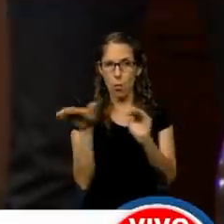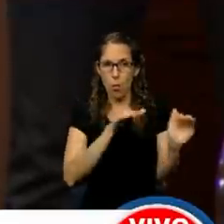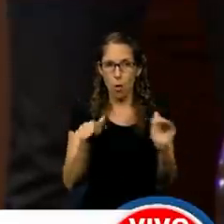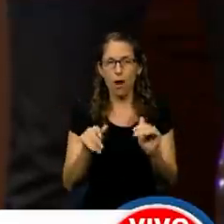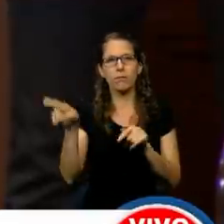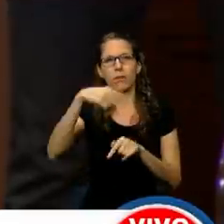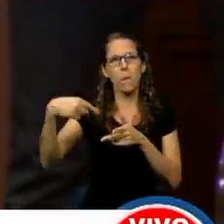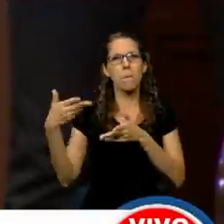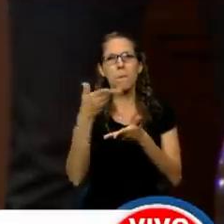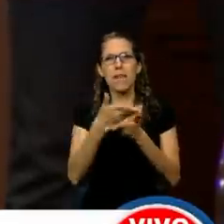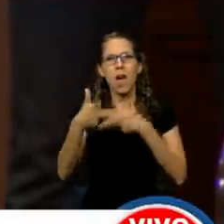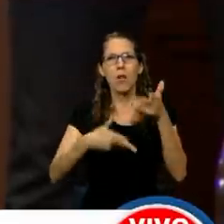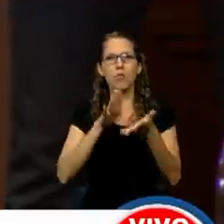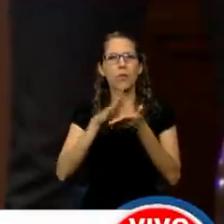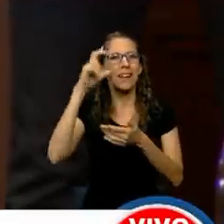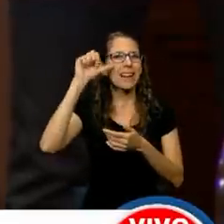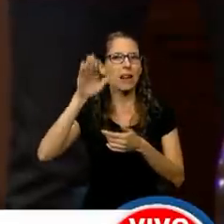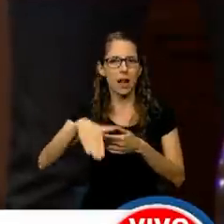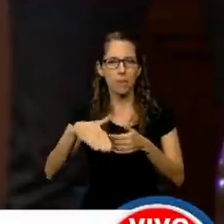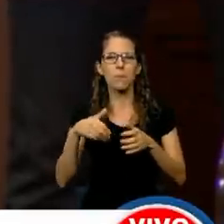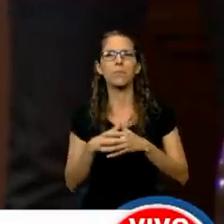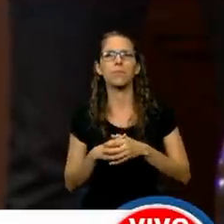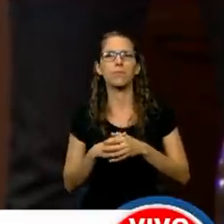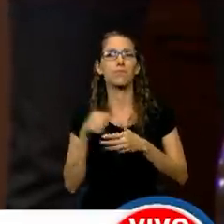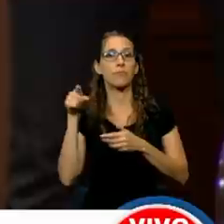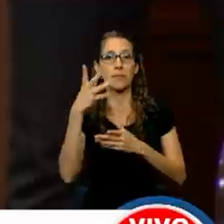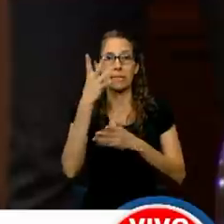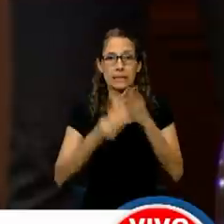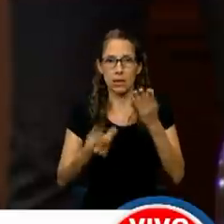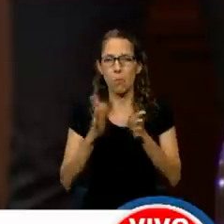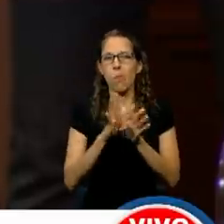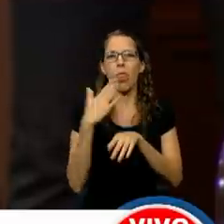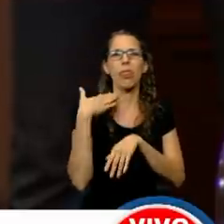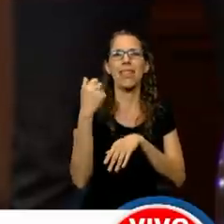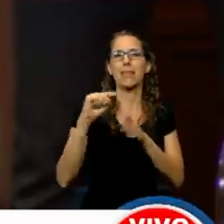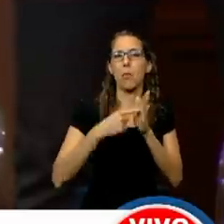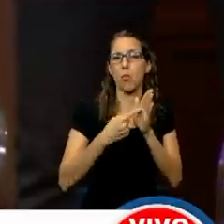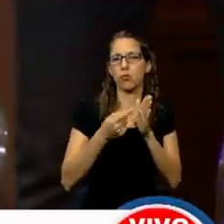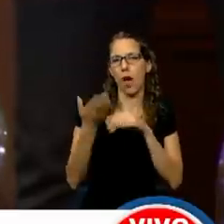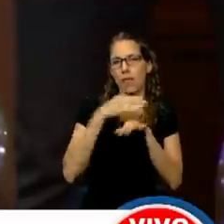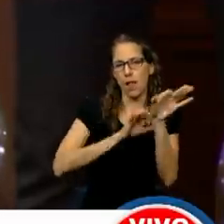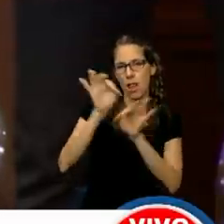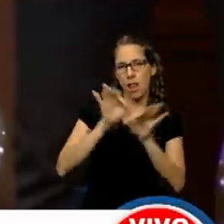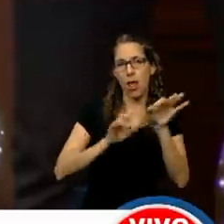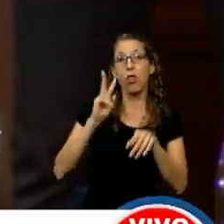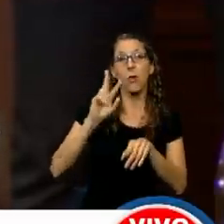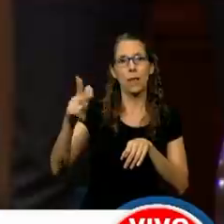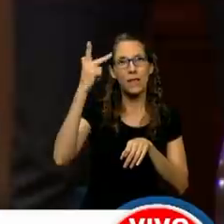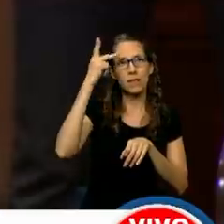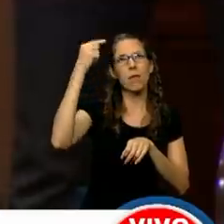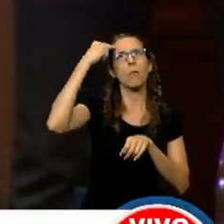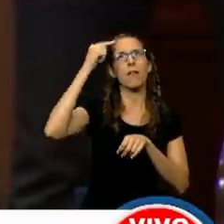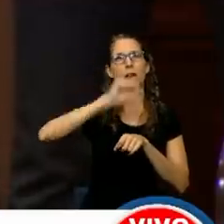el rey que le ha errado de 16 puntos que planificada en 2010 y 18 de inflación